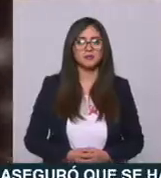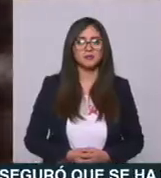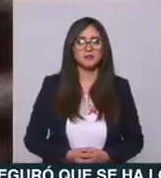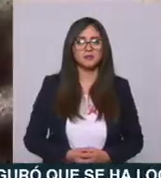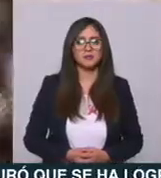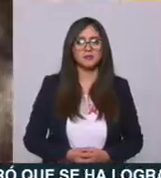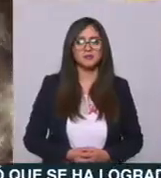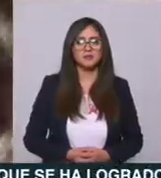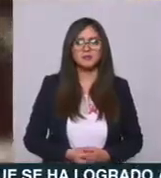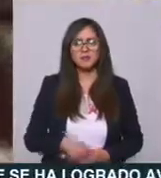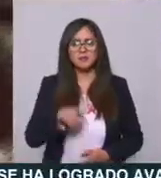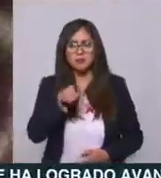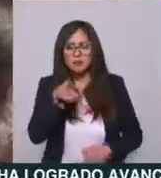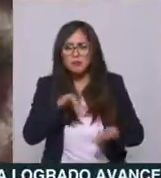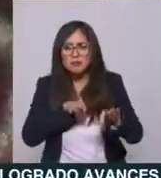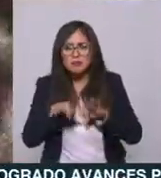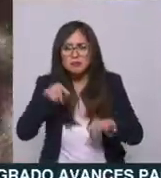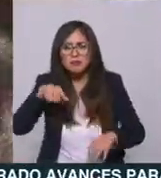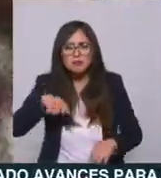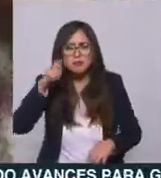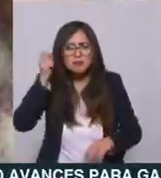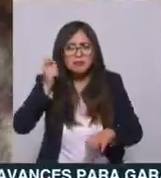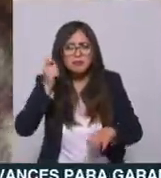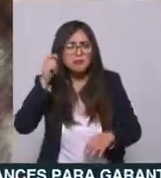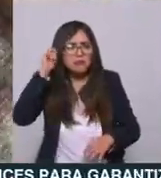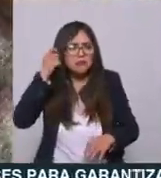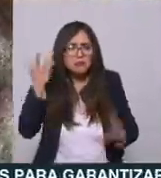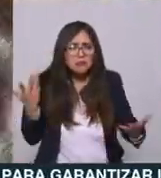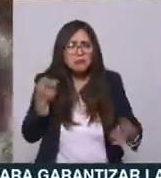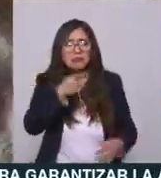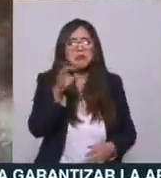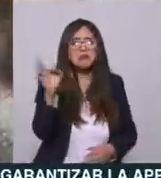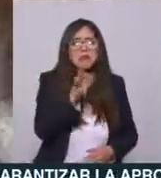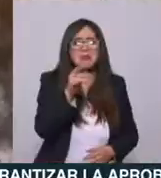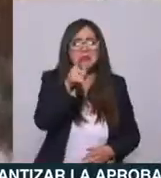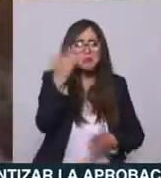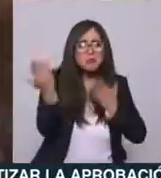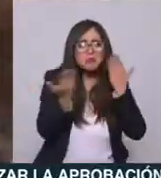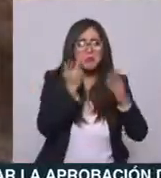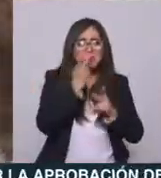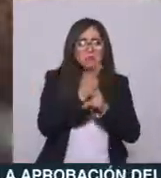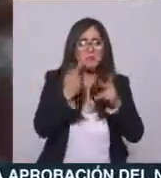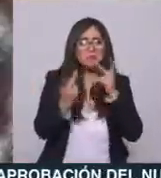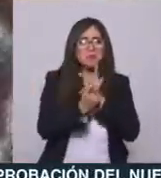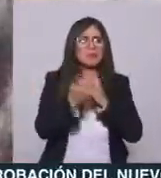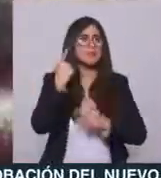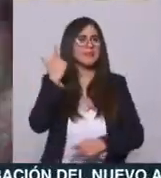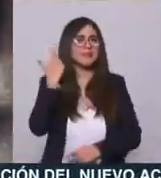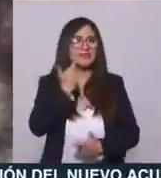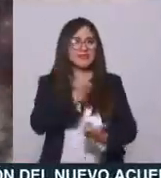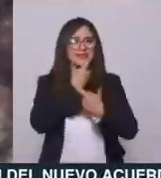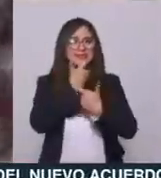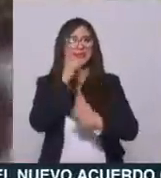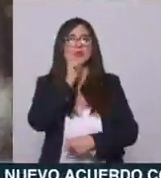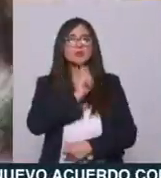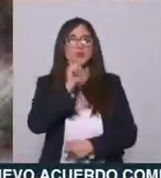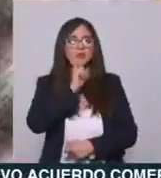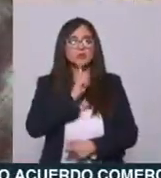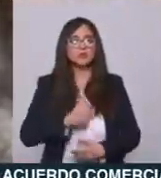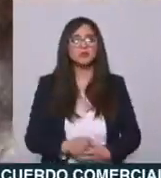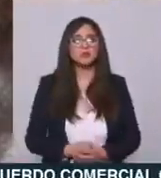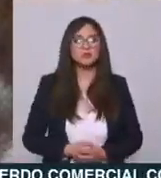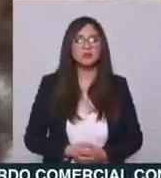Trabajas aquí de dependiente, reina, no vas a salir. Seguro tienes apenas la prepa. Por eso estás aquí.